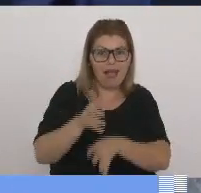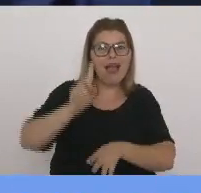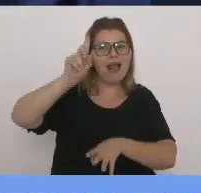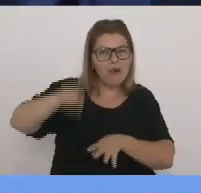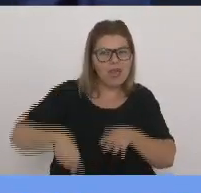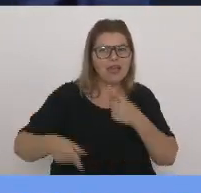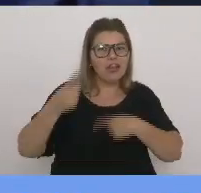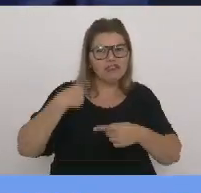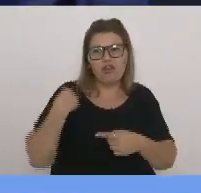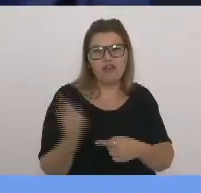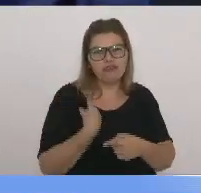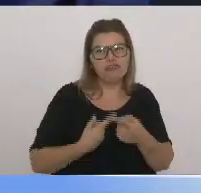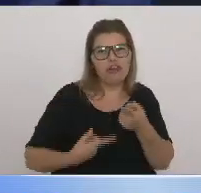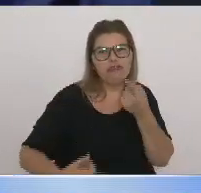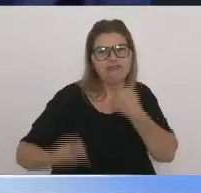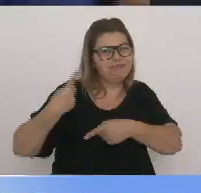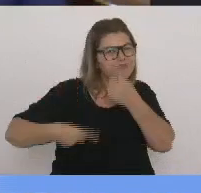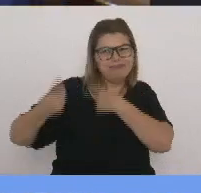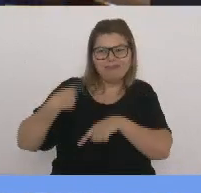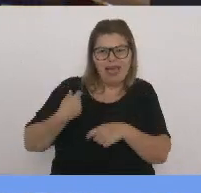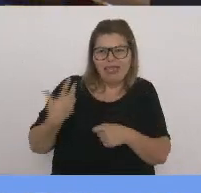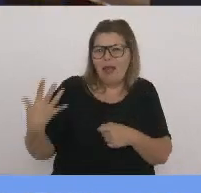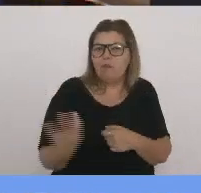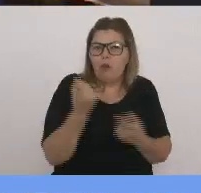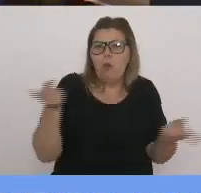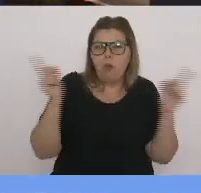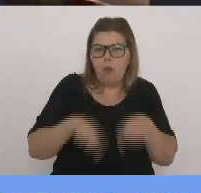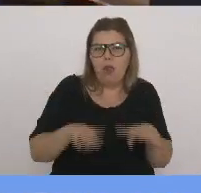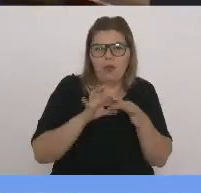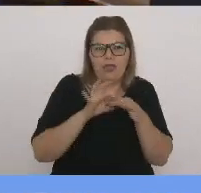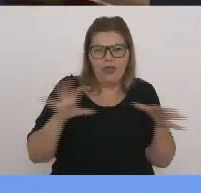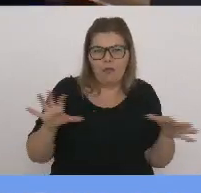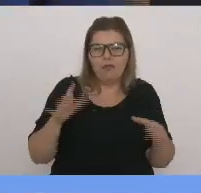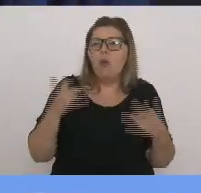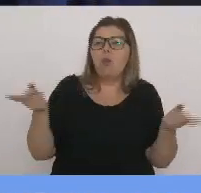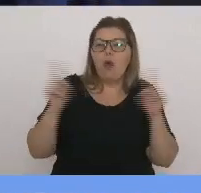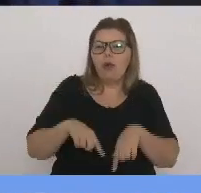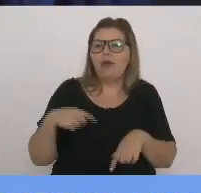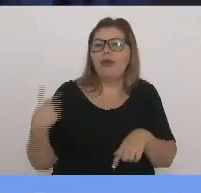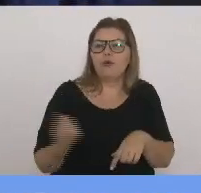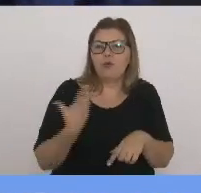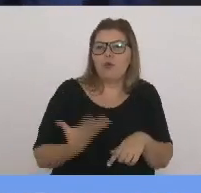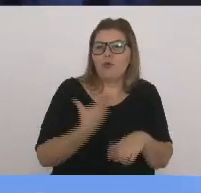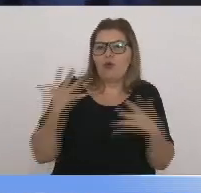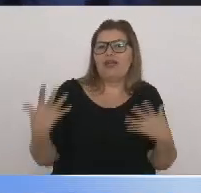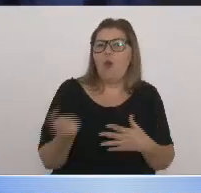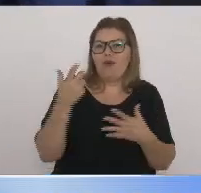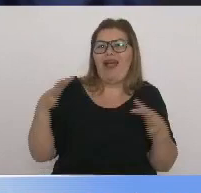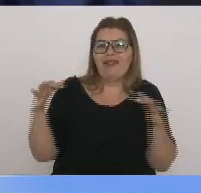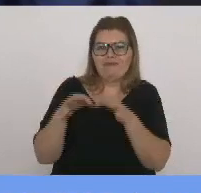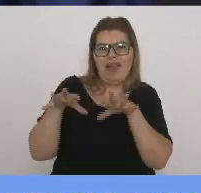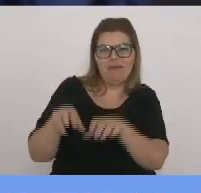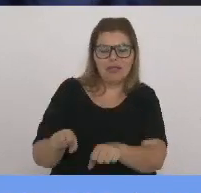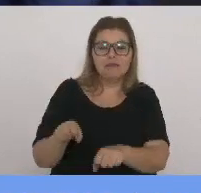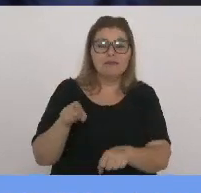objetivo de reconquistar definitivamente lo que era, fue y será siempre nuestro. Si algo nos enseñó la guerra es